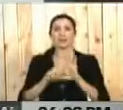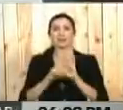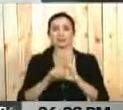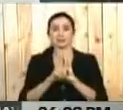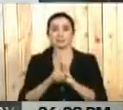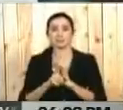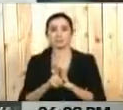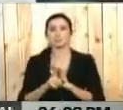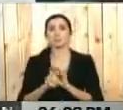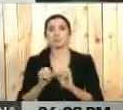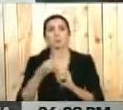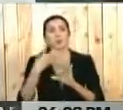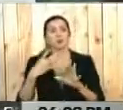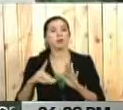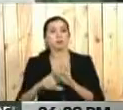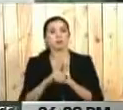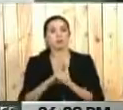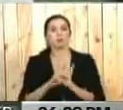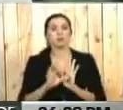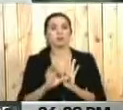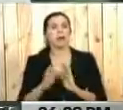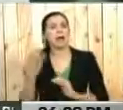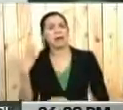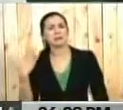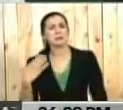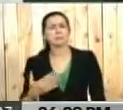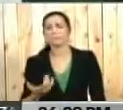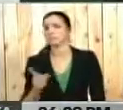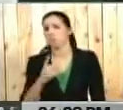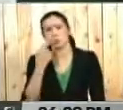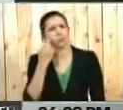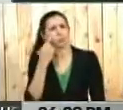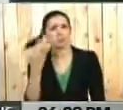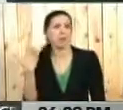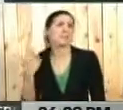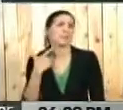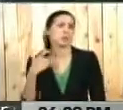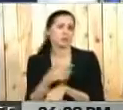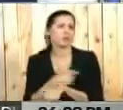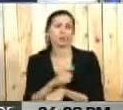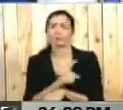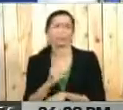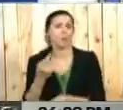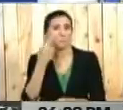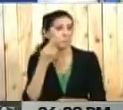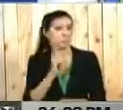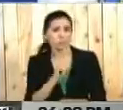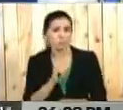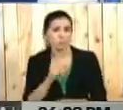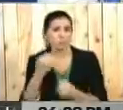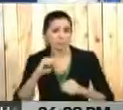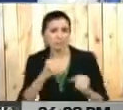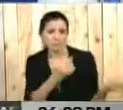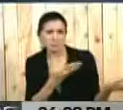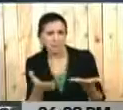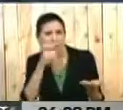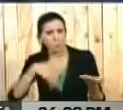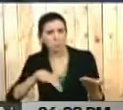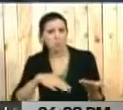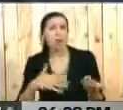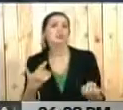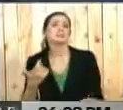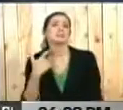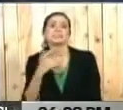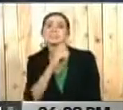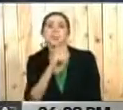enorme legitimidad y eso no era una práctica en el pasado, en lo que ahora se llama la Cuarta República.